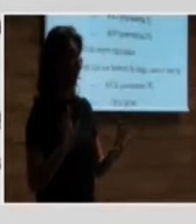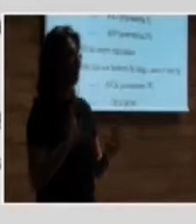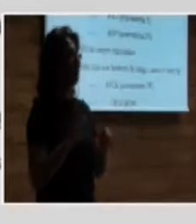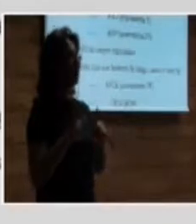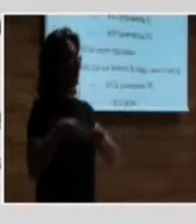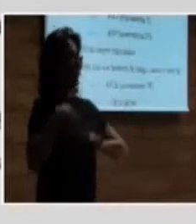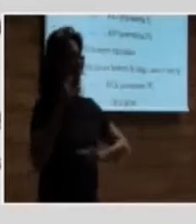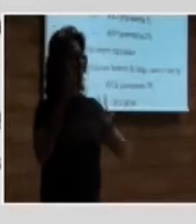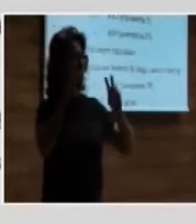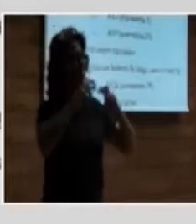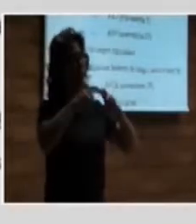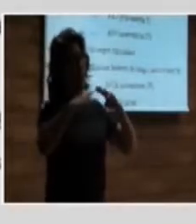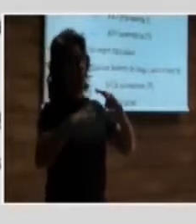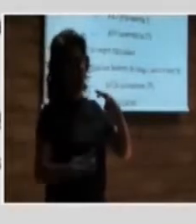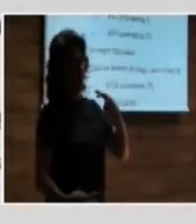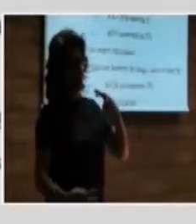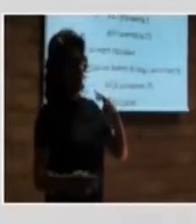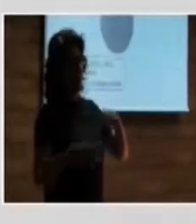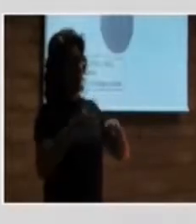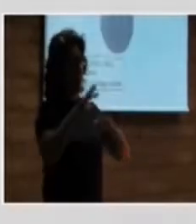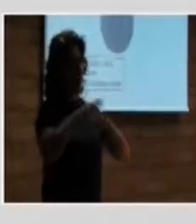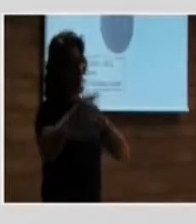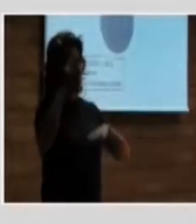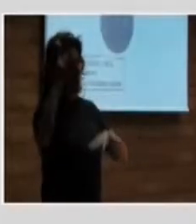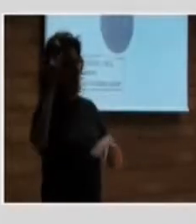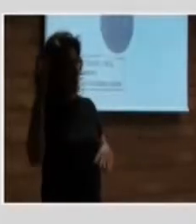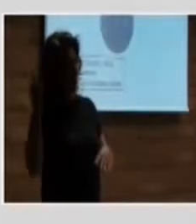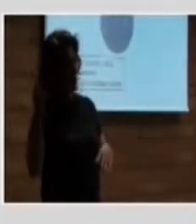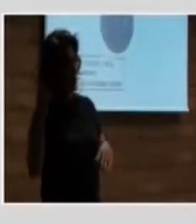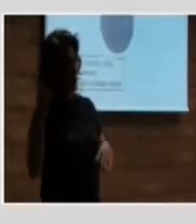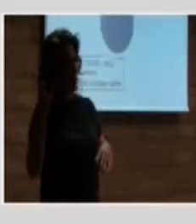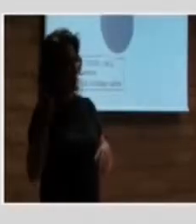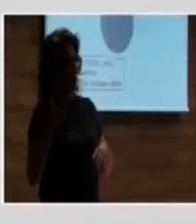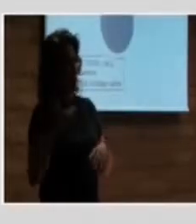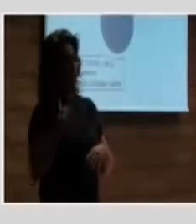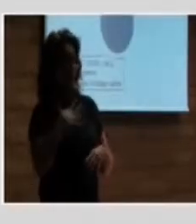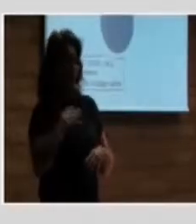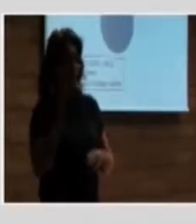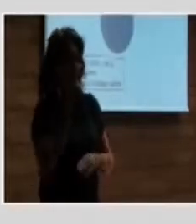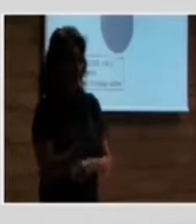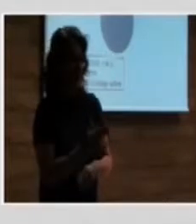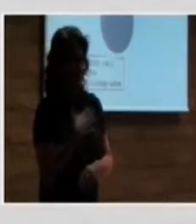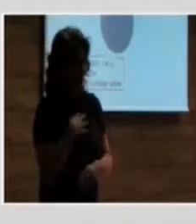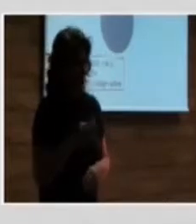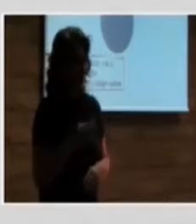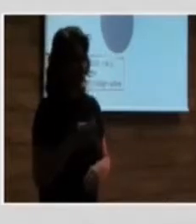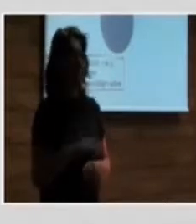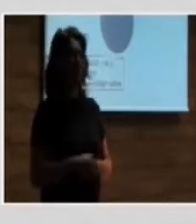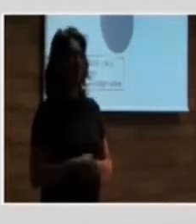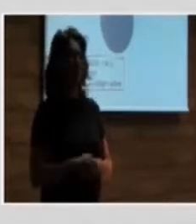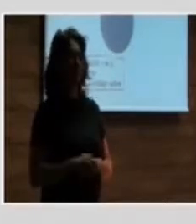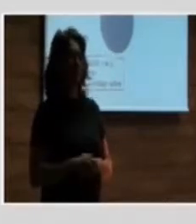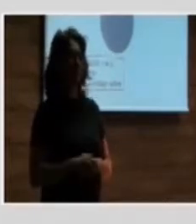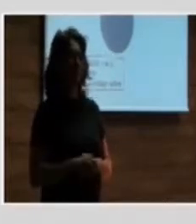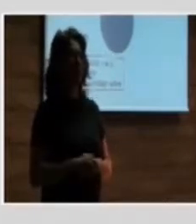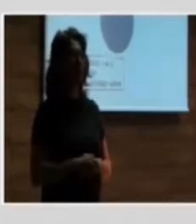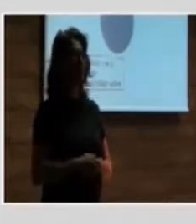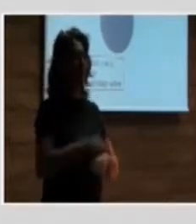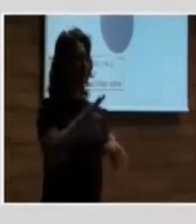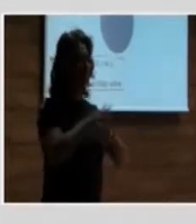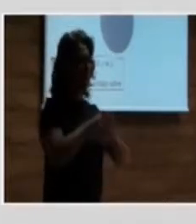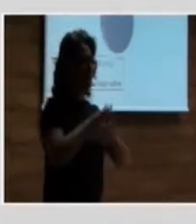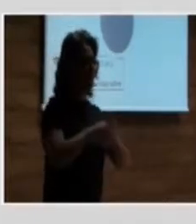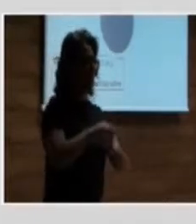la genética de Alzheimer en cuanto al riesgo. Observamos entonces que el 5% de la torta de enfermedades